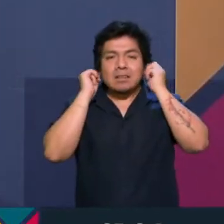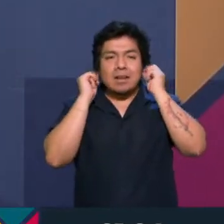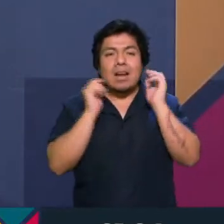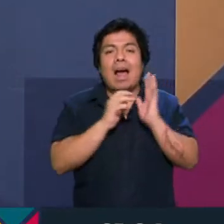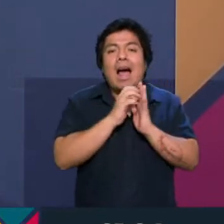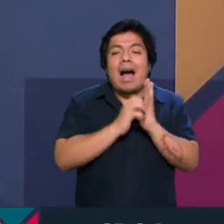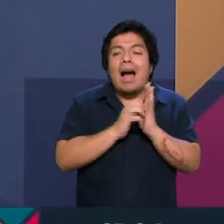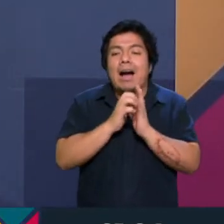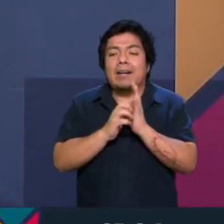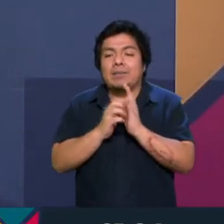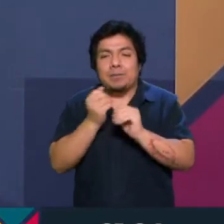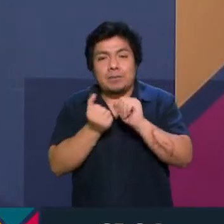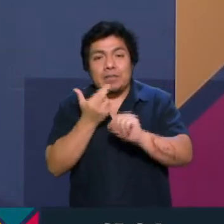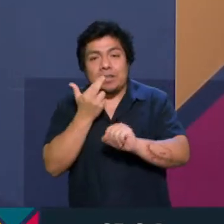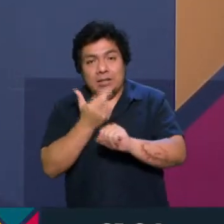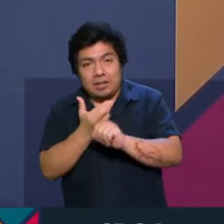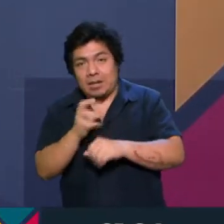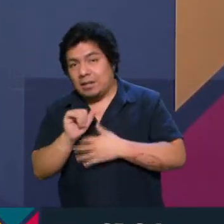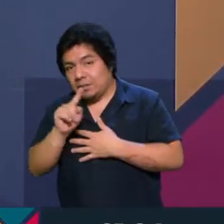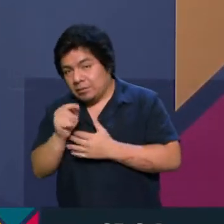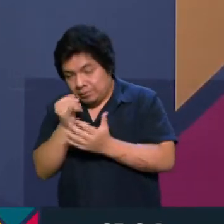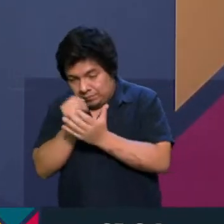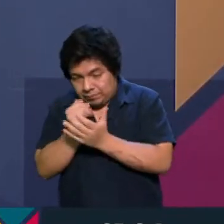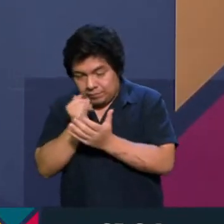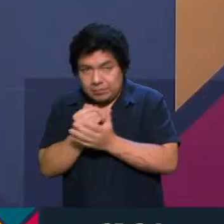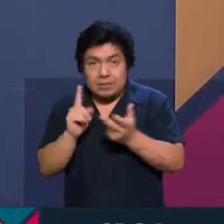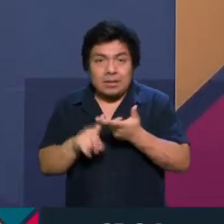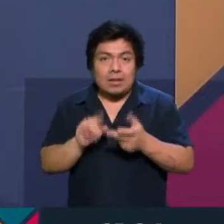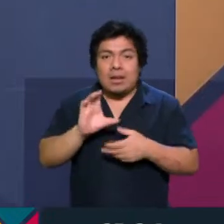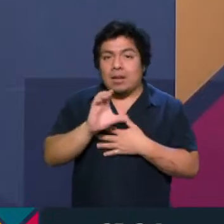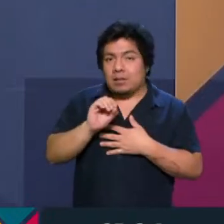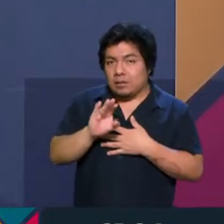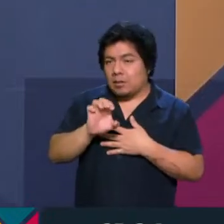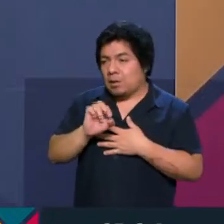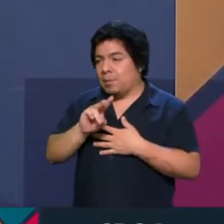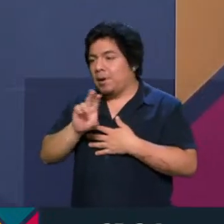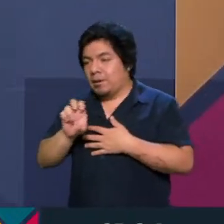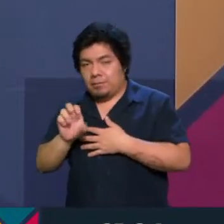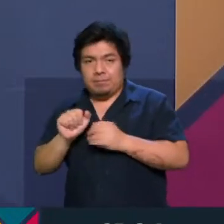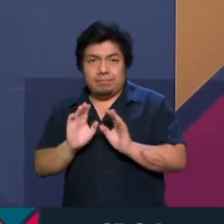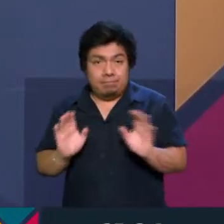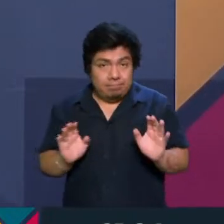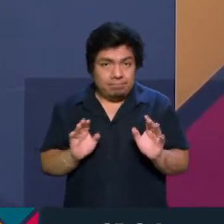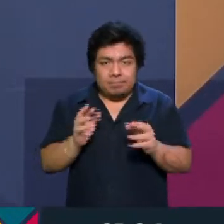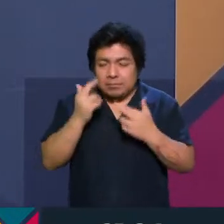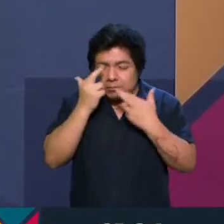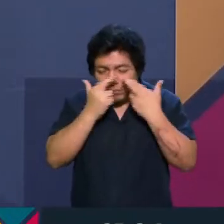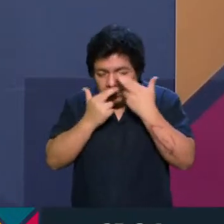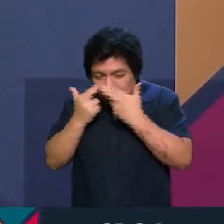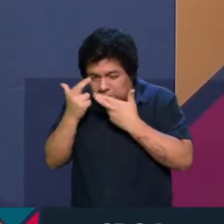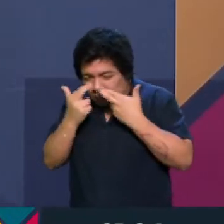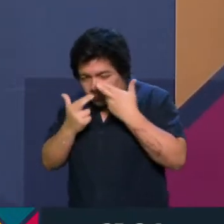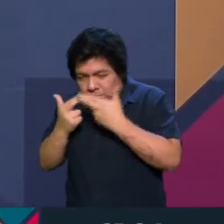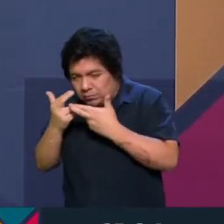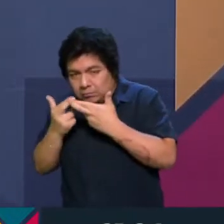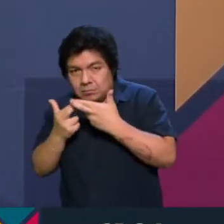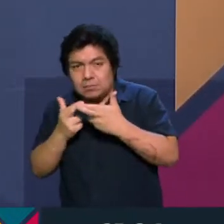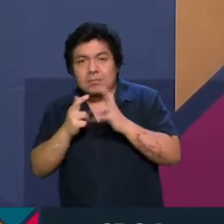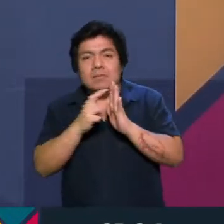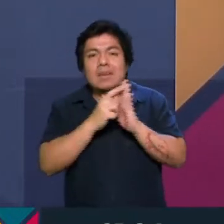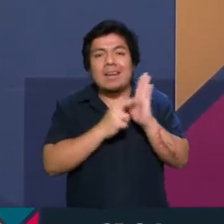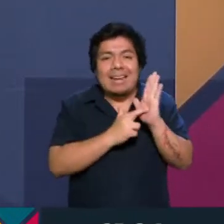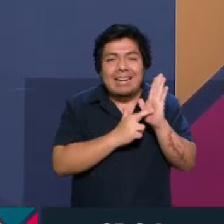crediticias, la Secretaría de Hacienda y Crédito Público y la Comisión Nacional Bancaria y de Valores, que son los que van a estar analizando que las